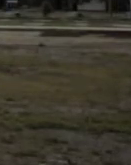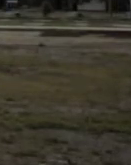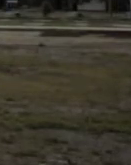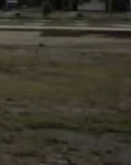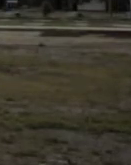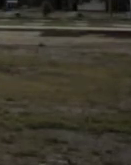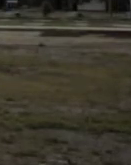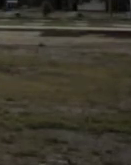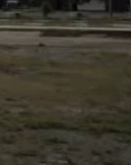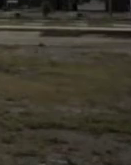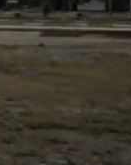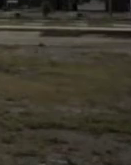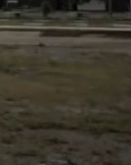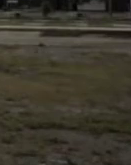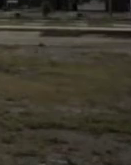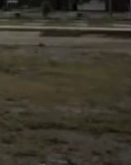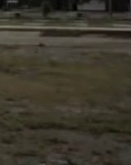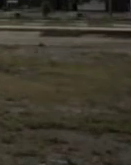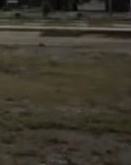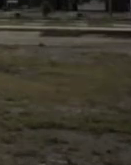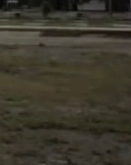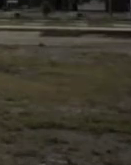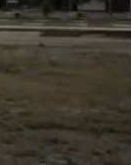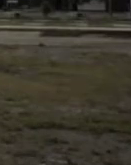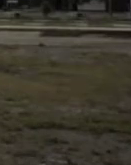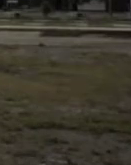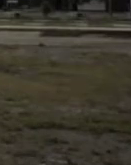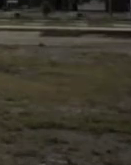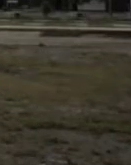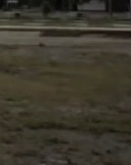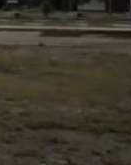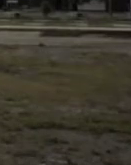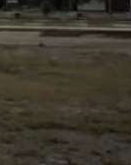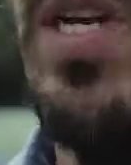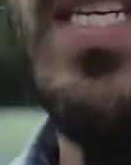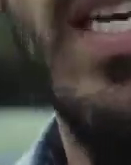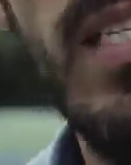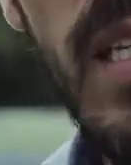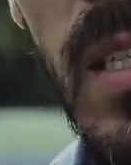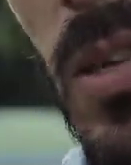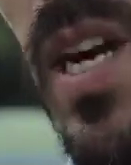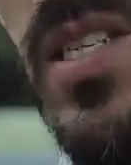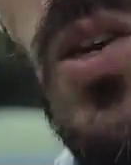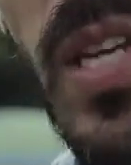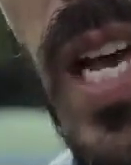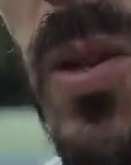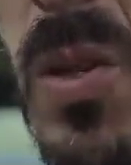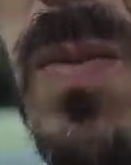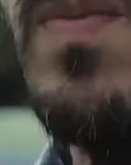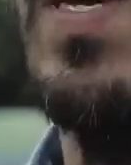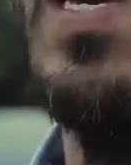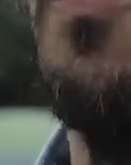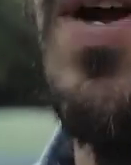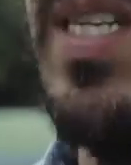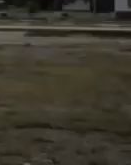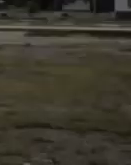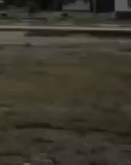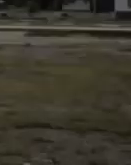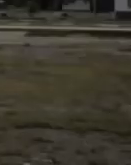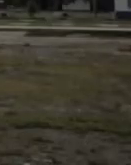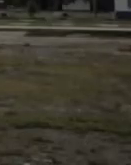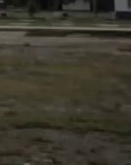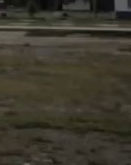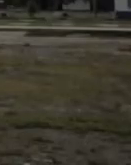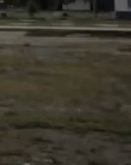de gente en Estados Unidos y a lo largo del mundo migraran a otra plataforma. Yo inicié esta transición hace 2 años. Y fue